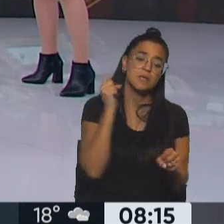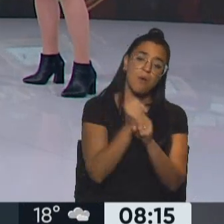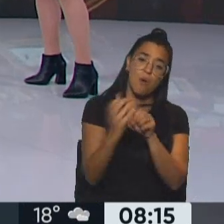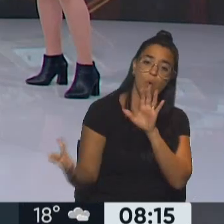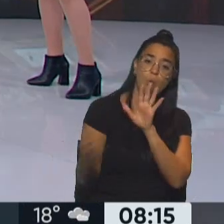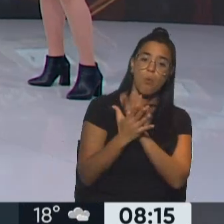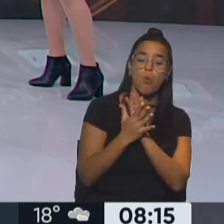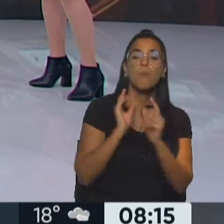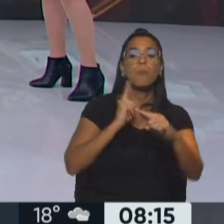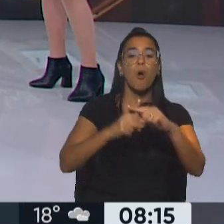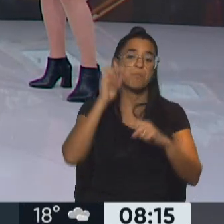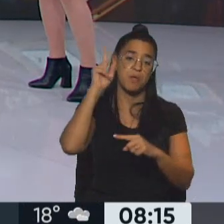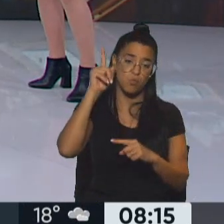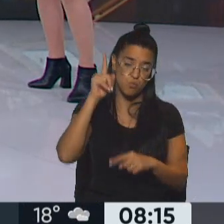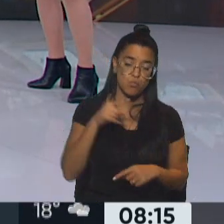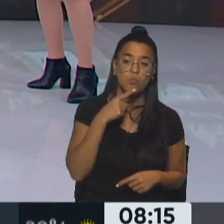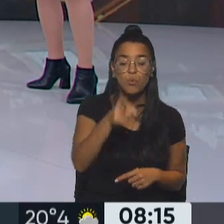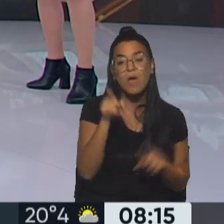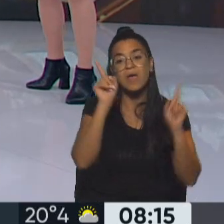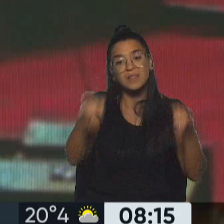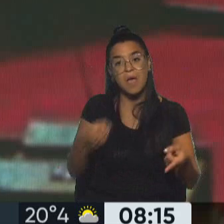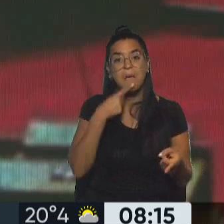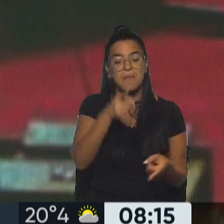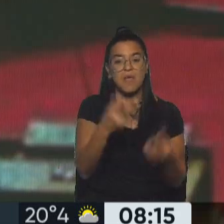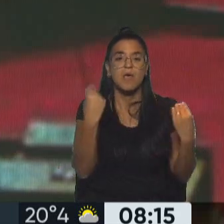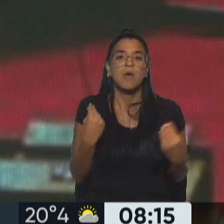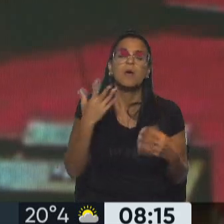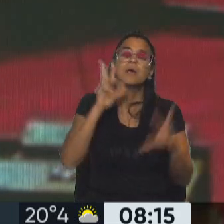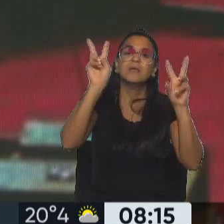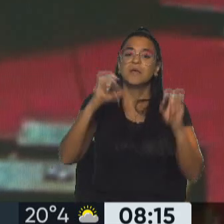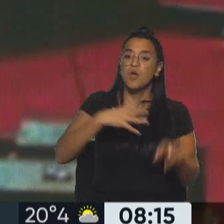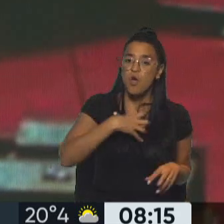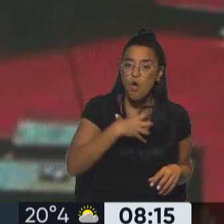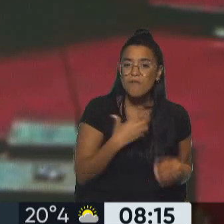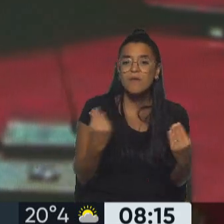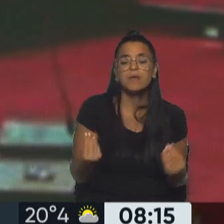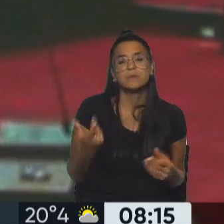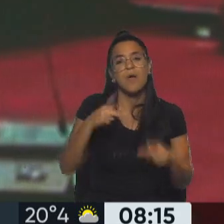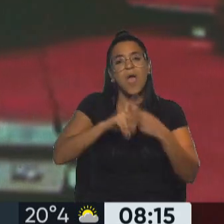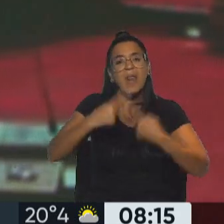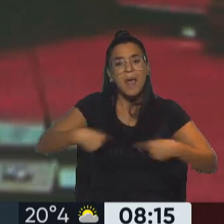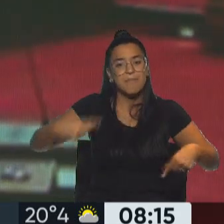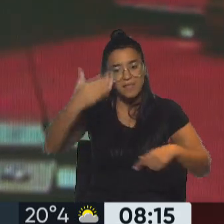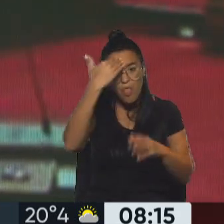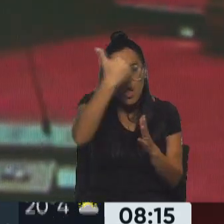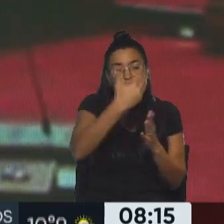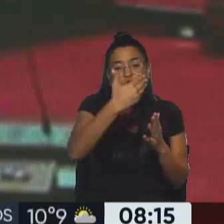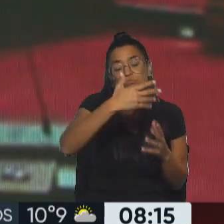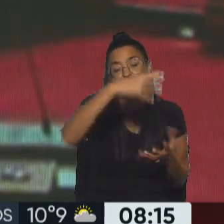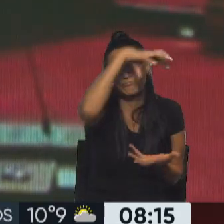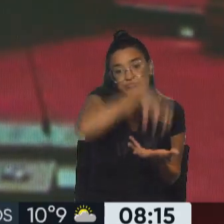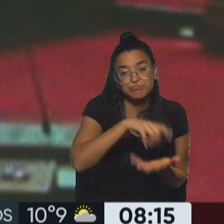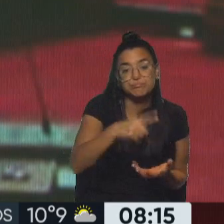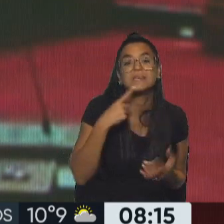Unidos por el Perú en este caso también se presenta una cuestión de confianza que es una herramienta constitucional que tienen algunos